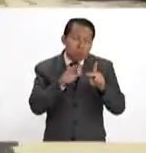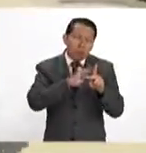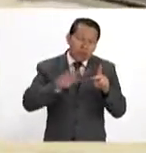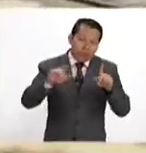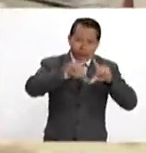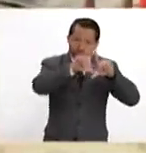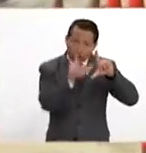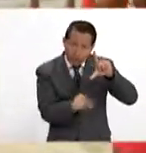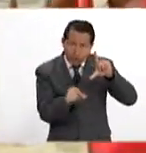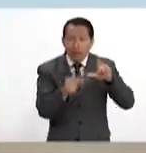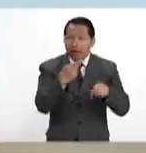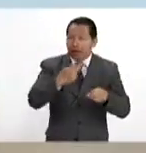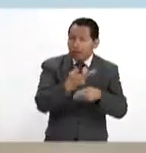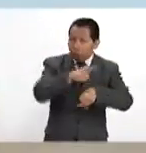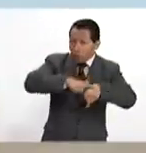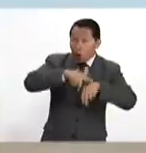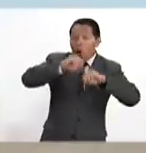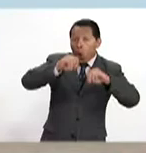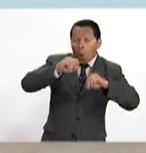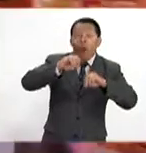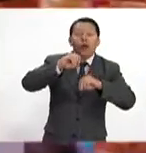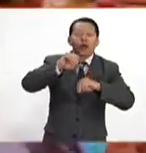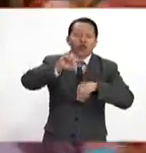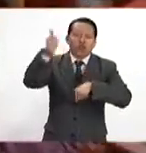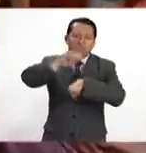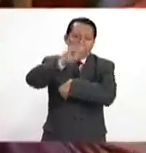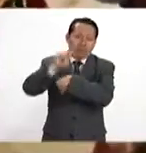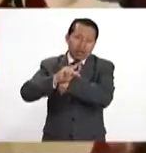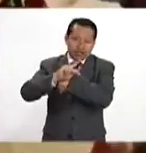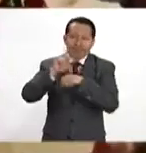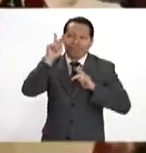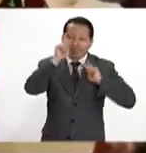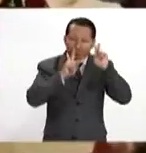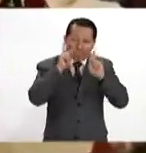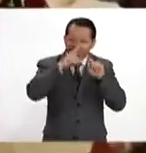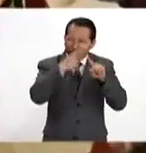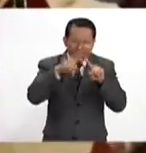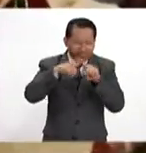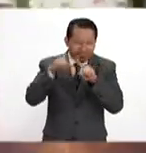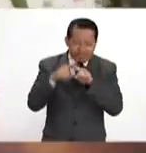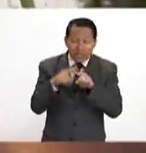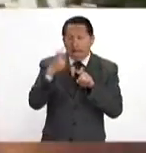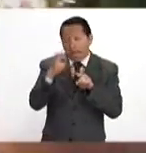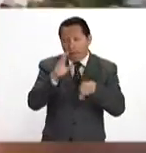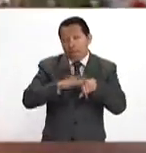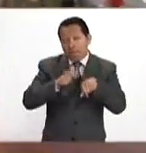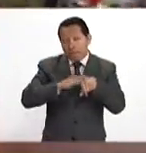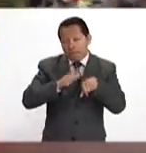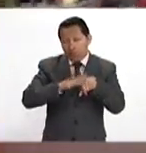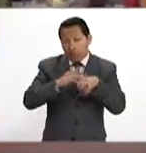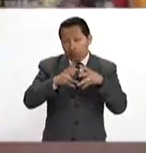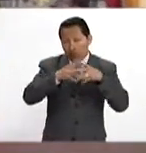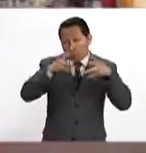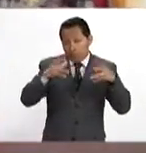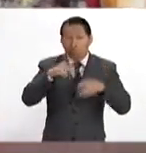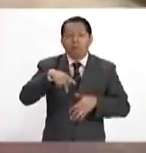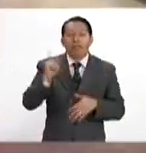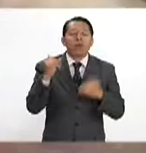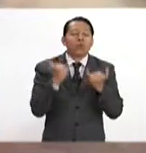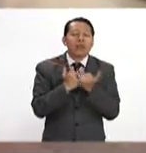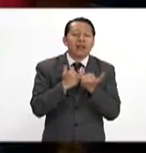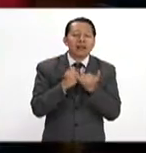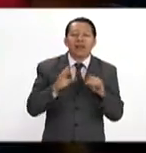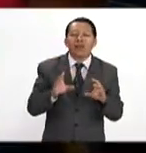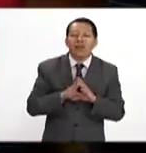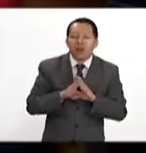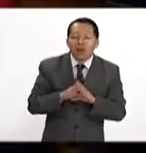extranjeros. De la Madrid dijo que el turismo se consolida como uno de los sectores que más crece en este país, pero que además genera